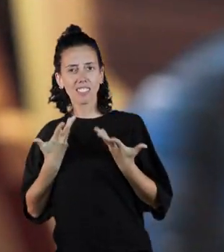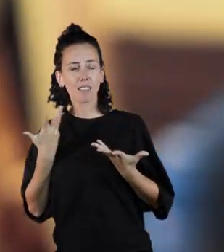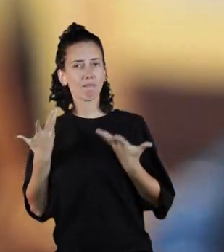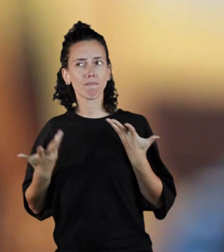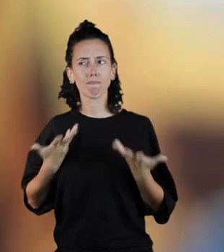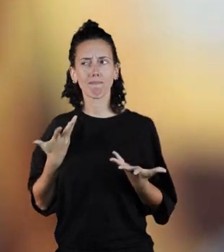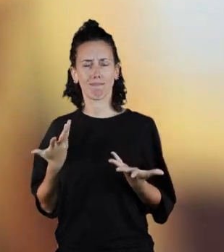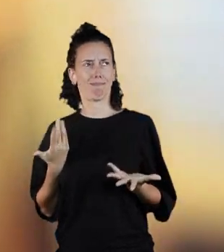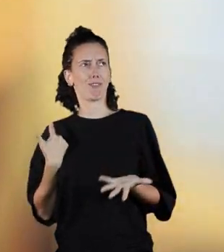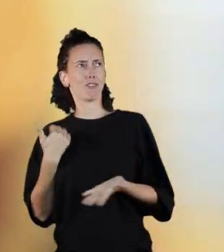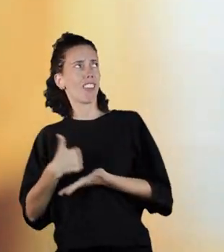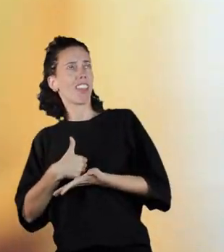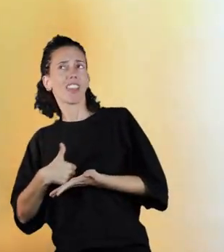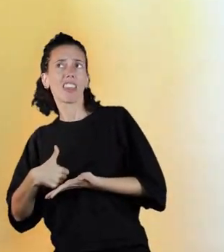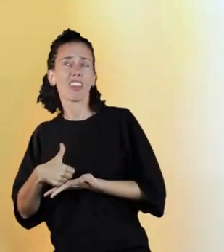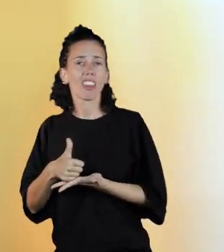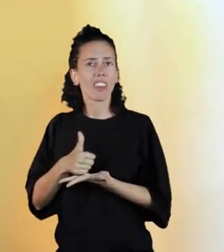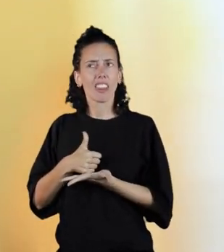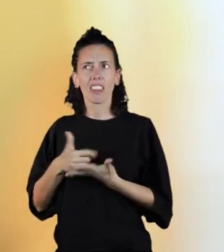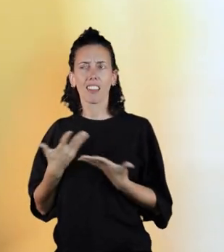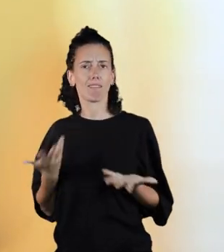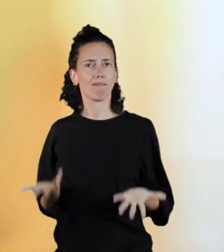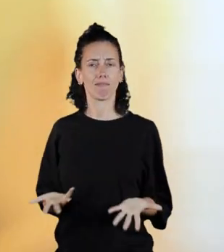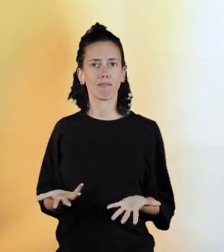era, ¿dónde estoy?